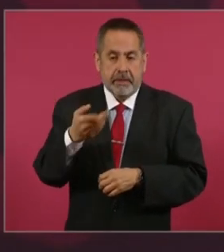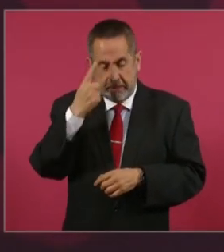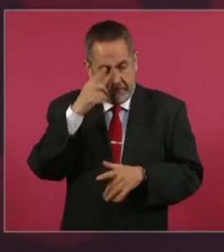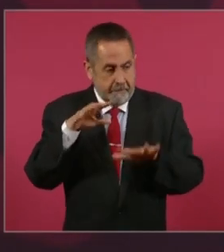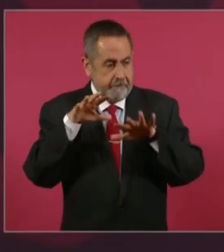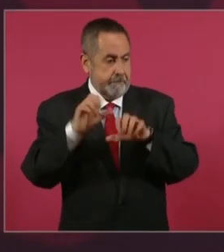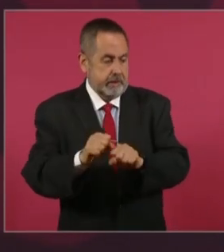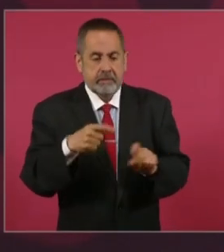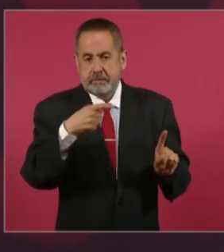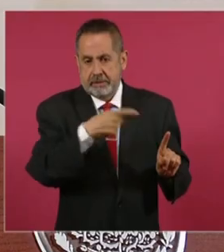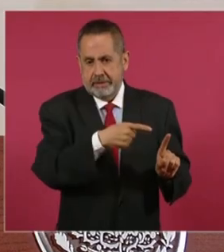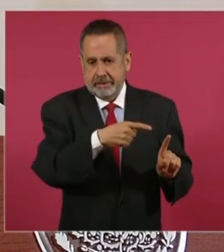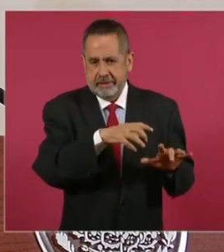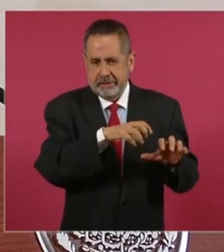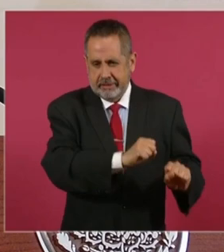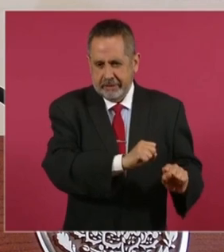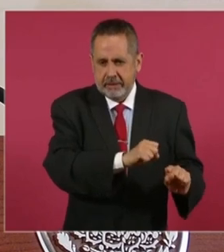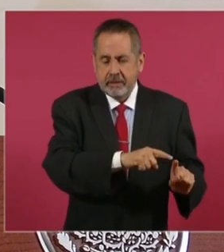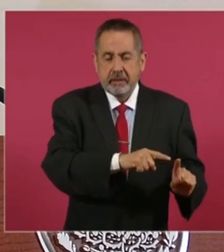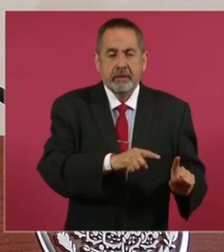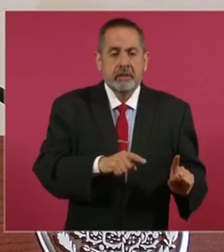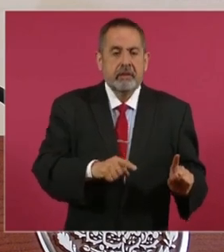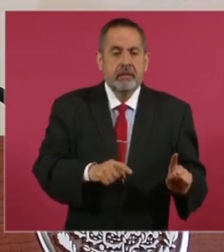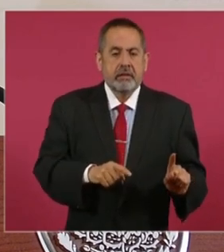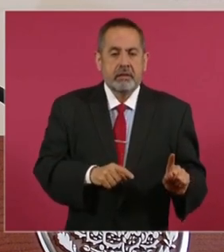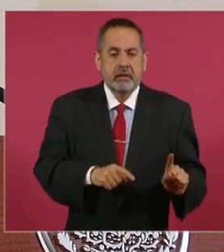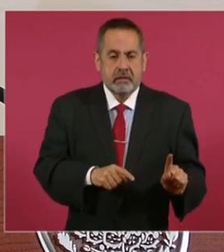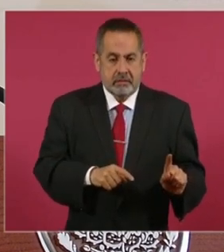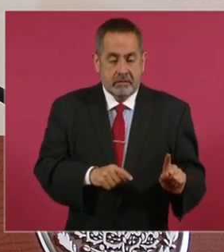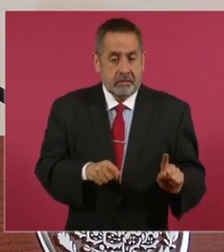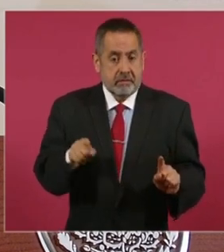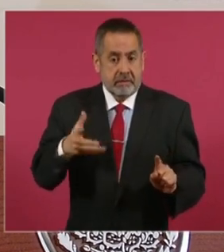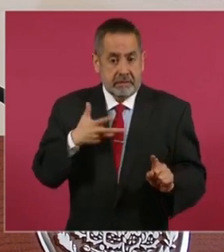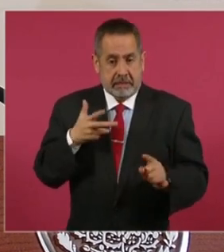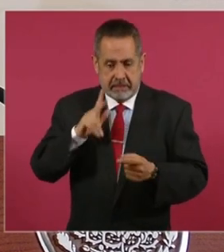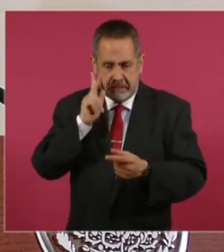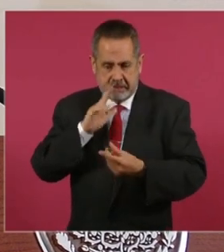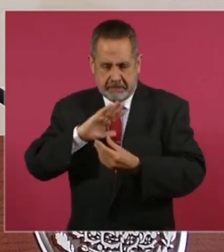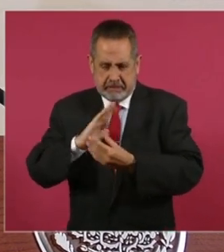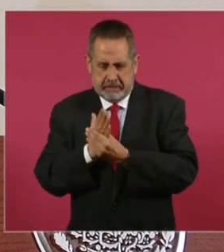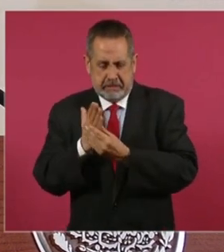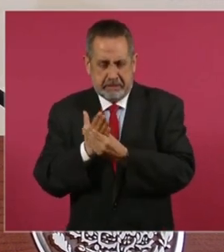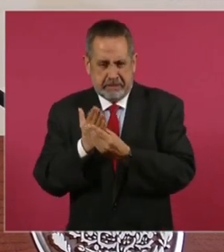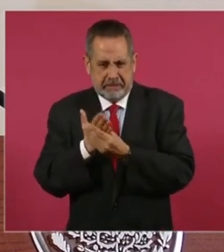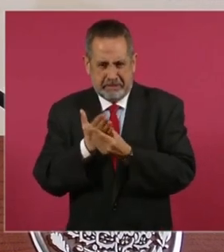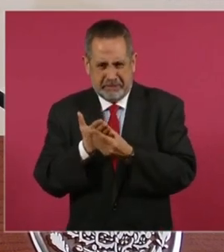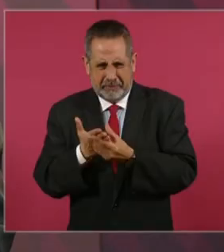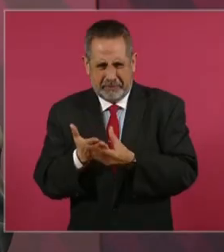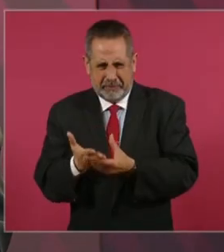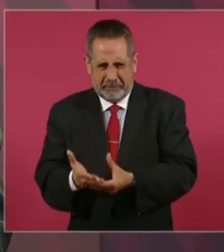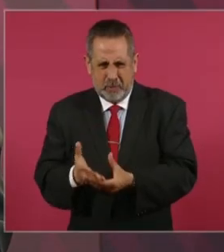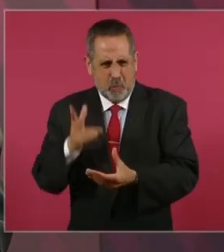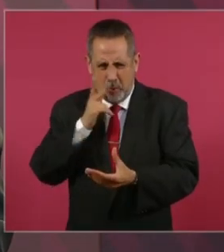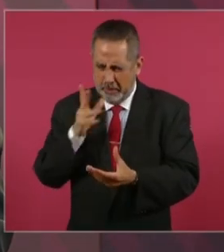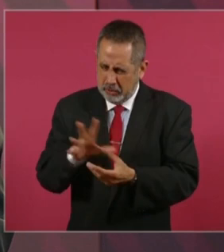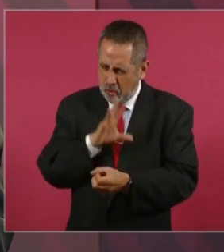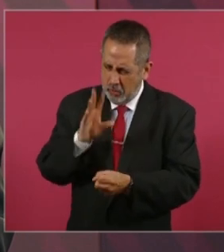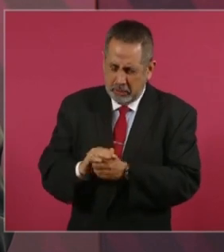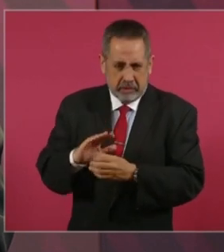aprehensión, porque tiene supuestamente todas las pruebas